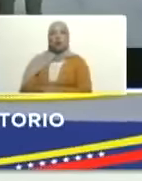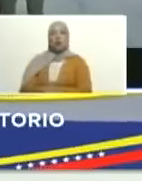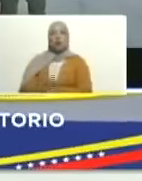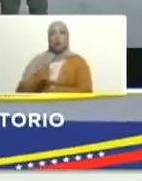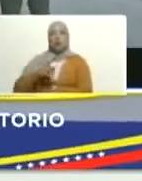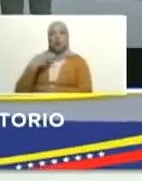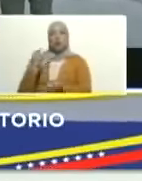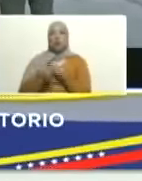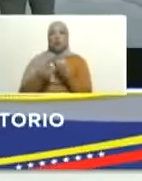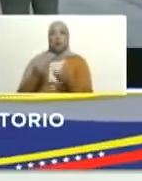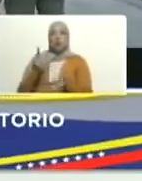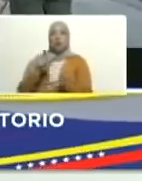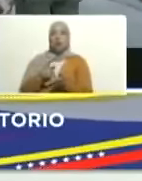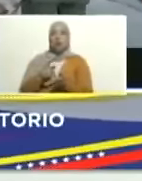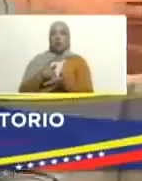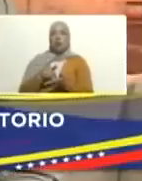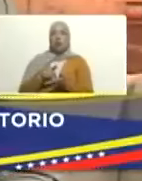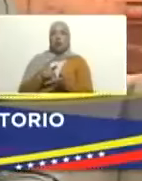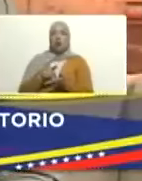por